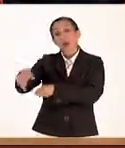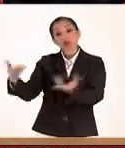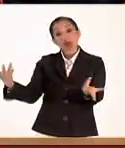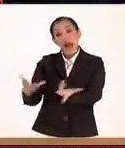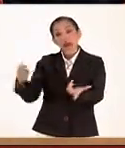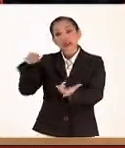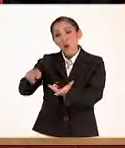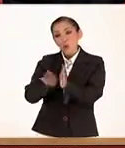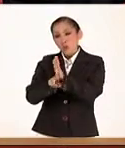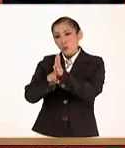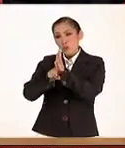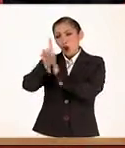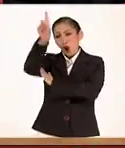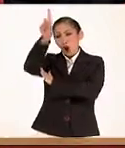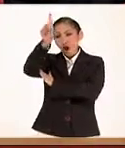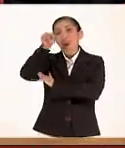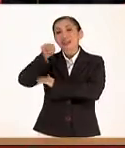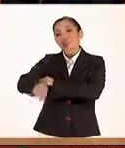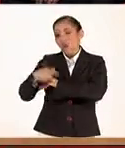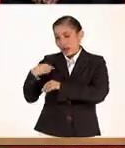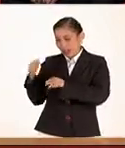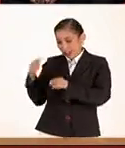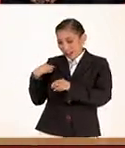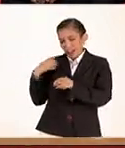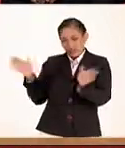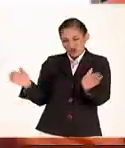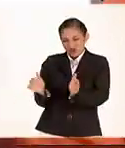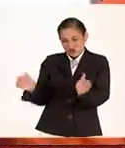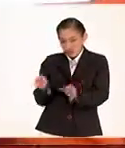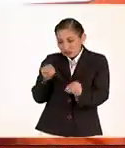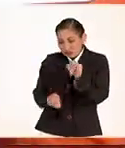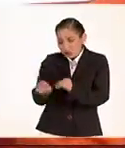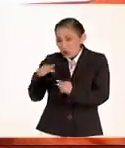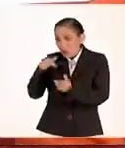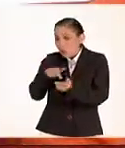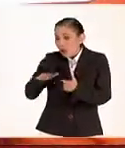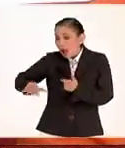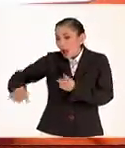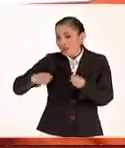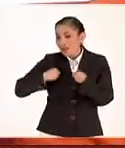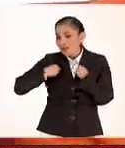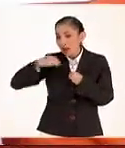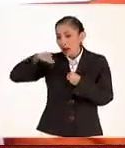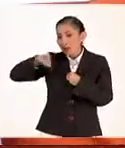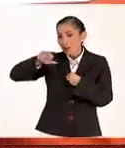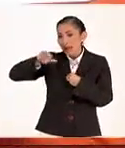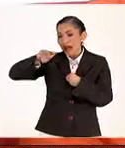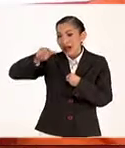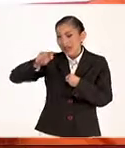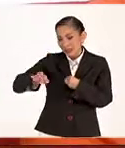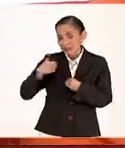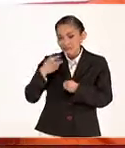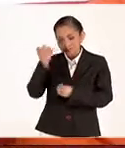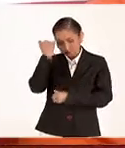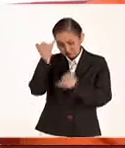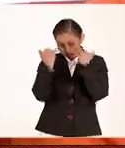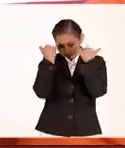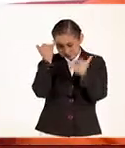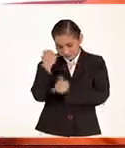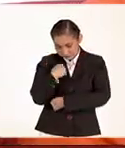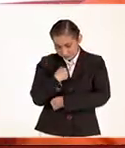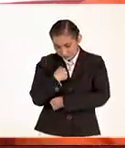hacer un cohete y una maqueta de el hábitat en el que viviríamos en marte entonces yo